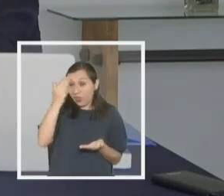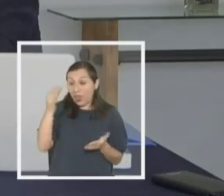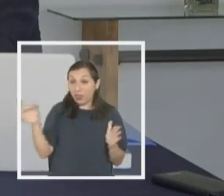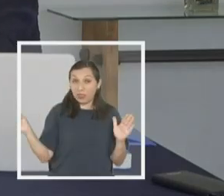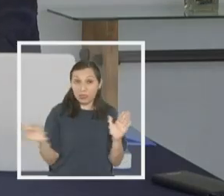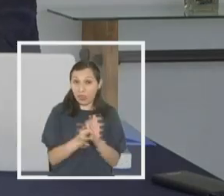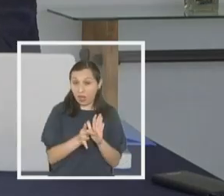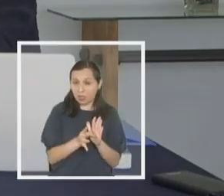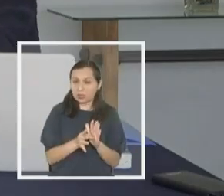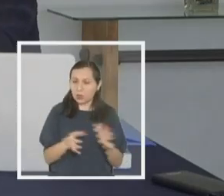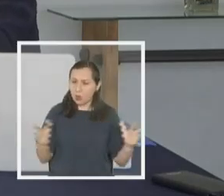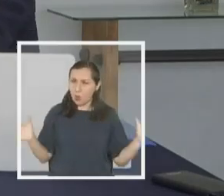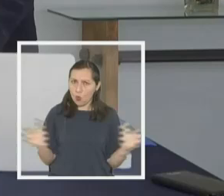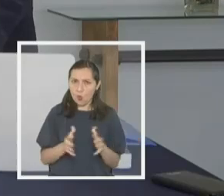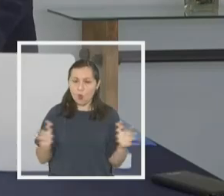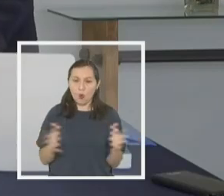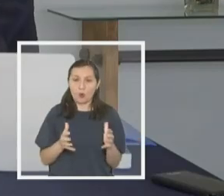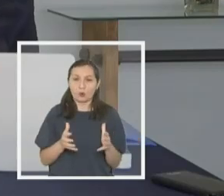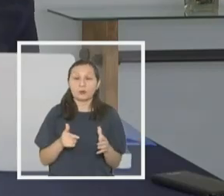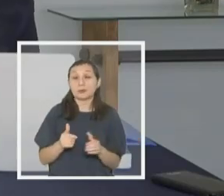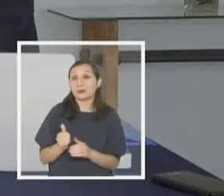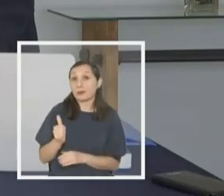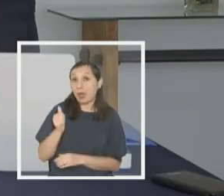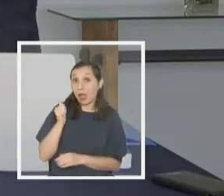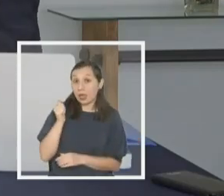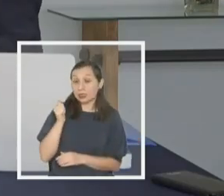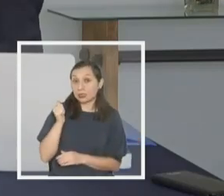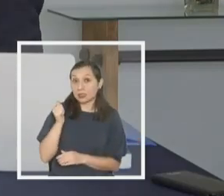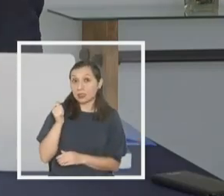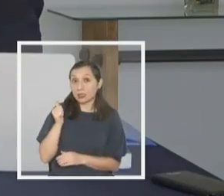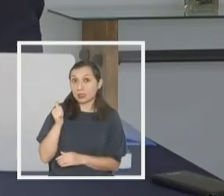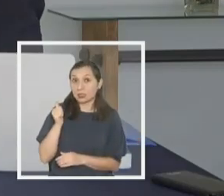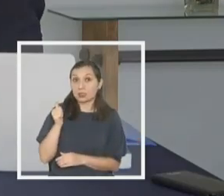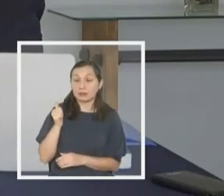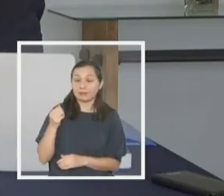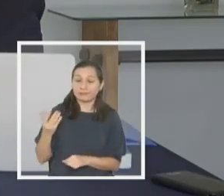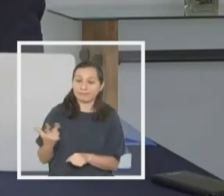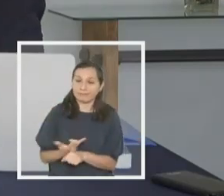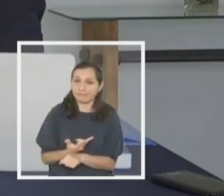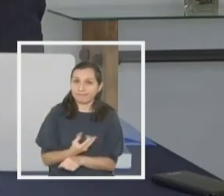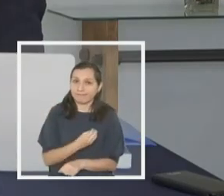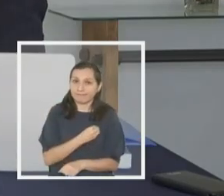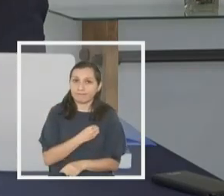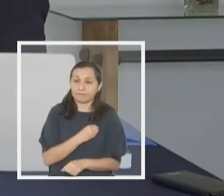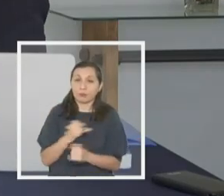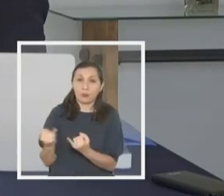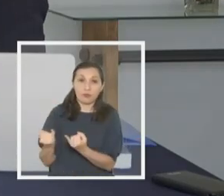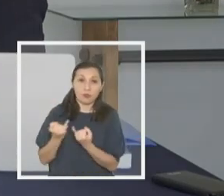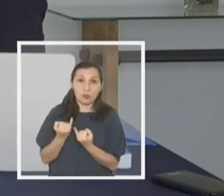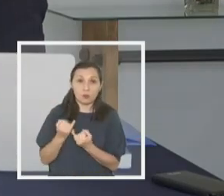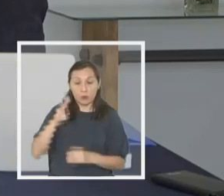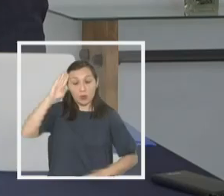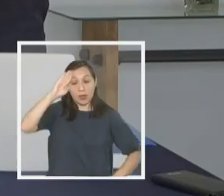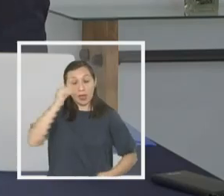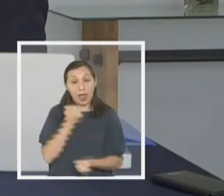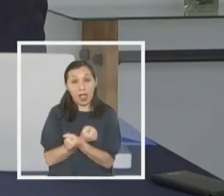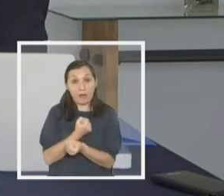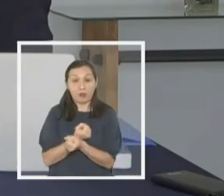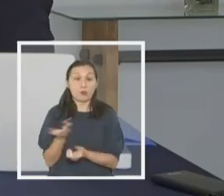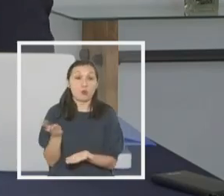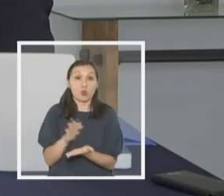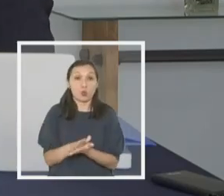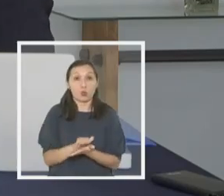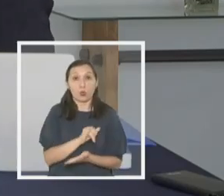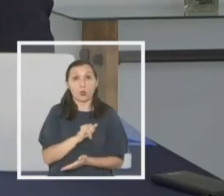delitos, digamos, de mucho más violencia. Ayer nomás recibimos esta lamentable noticia de este carabinero que falleció